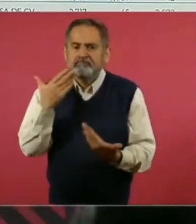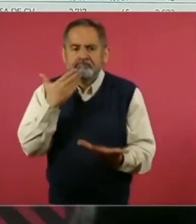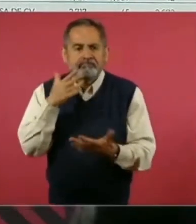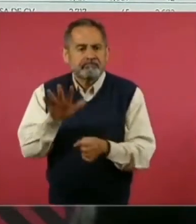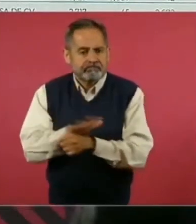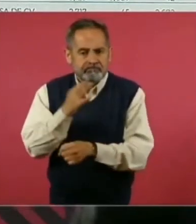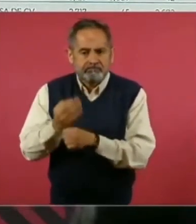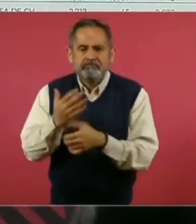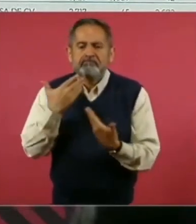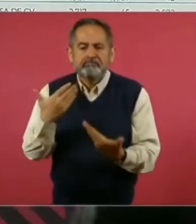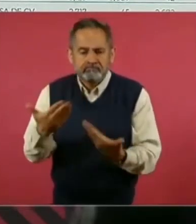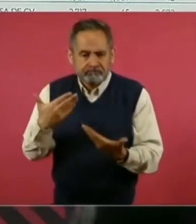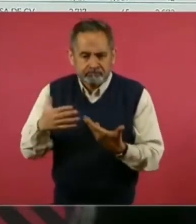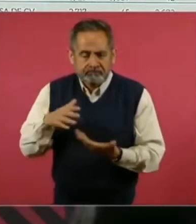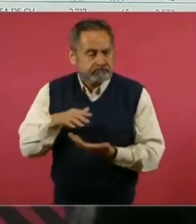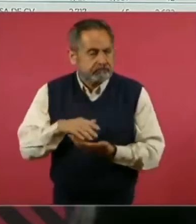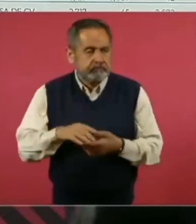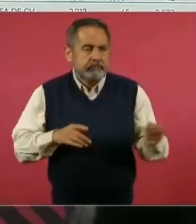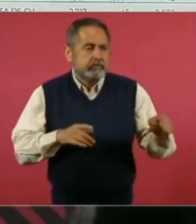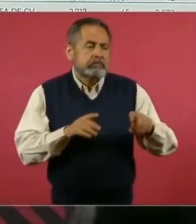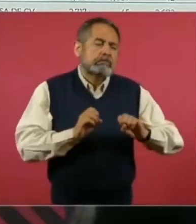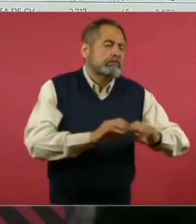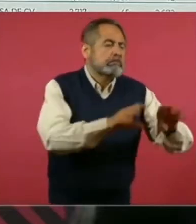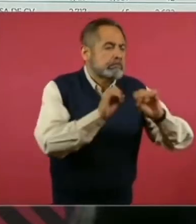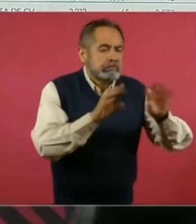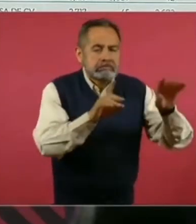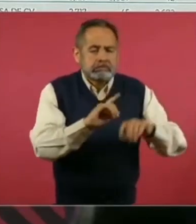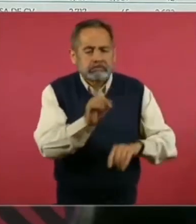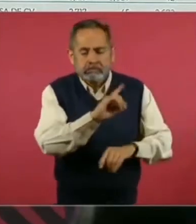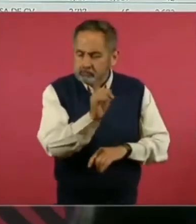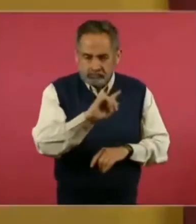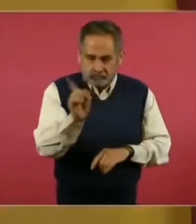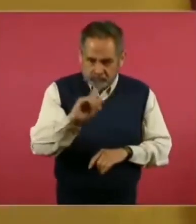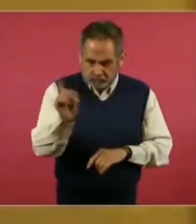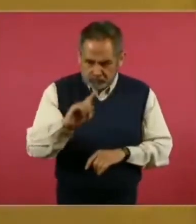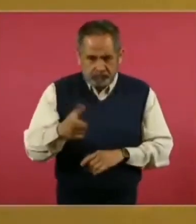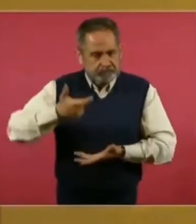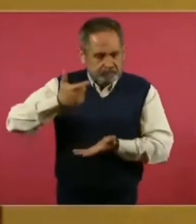porque ya no hay estos privilegios. Claro,